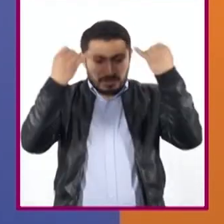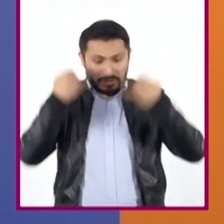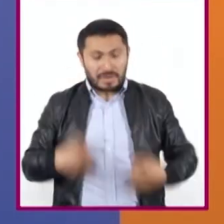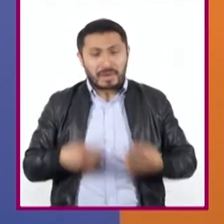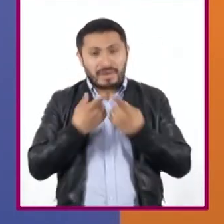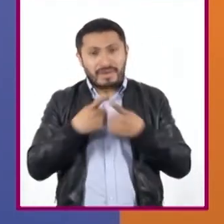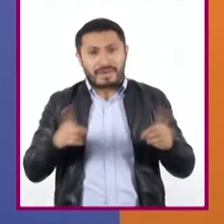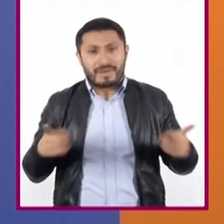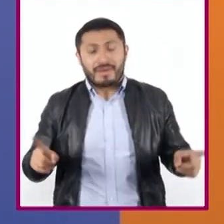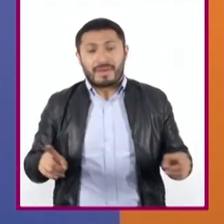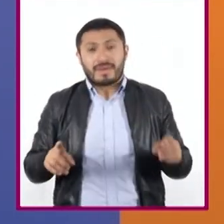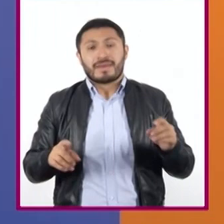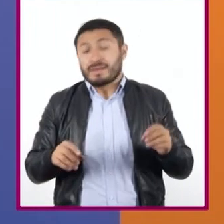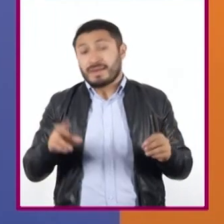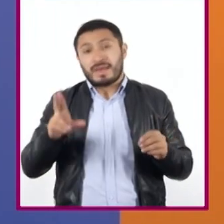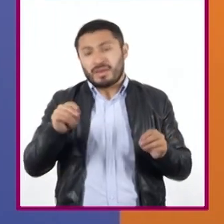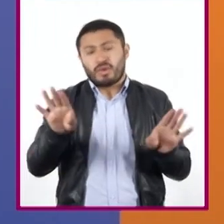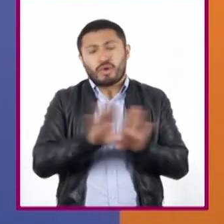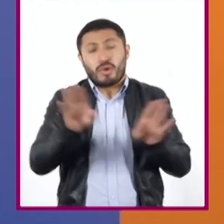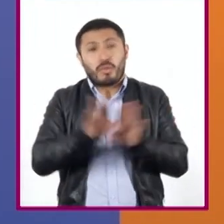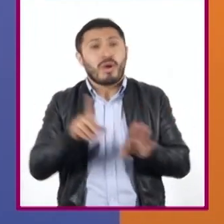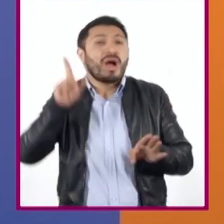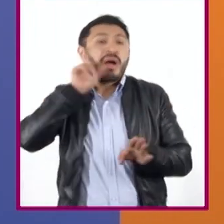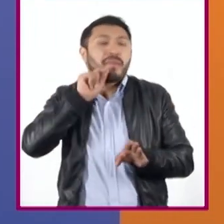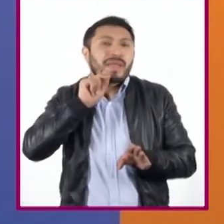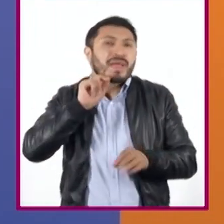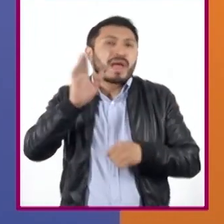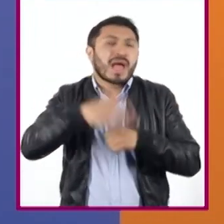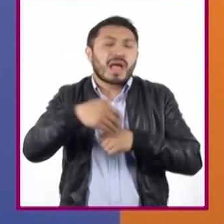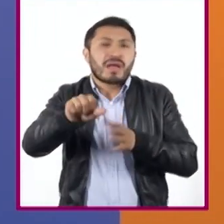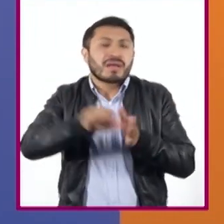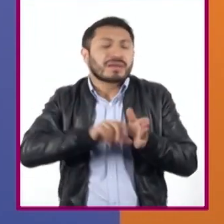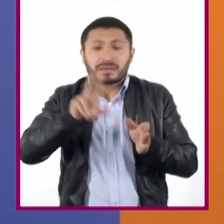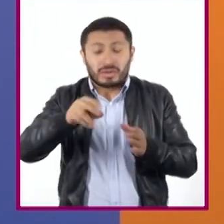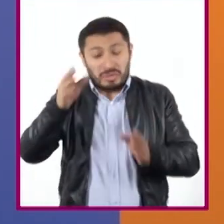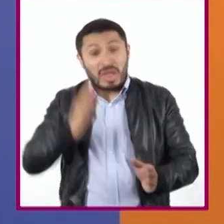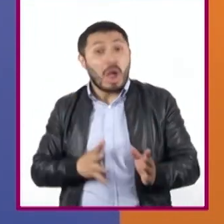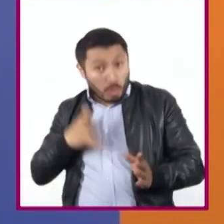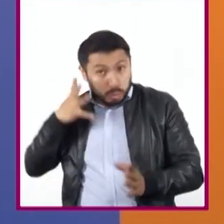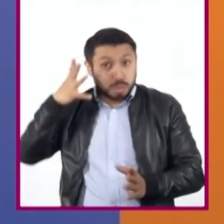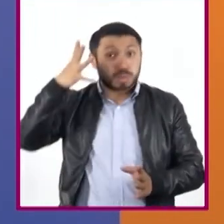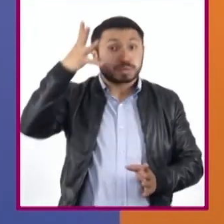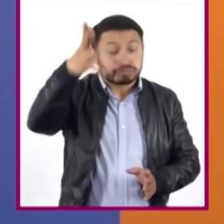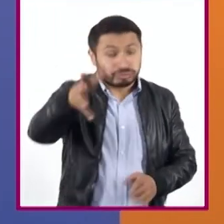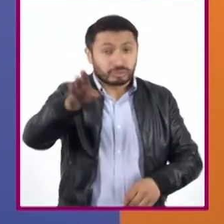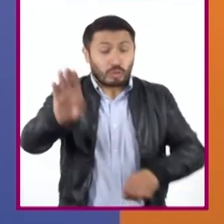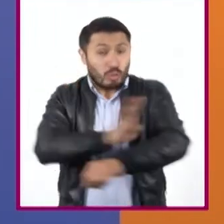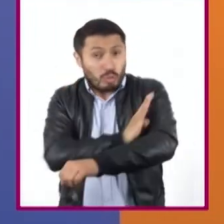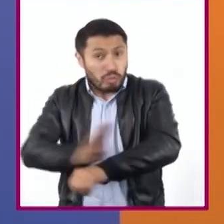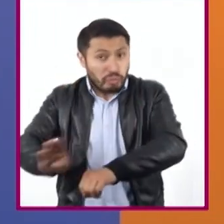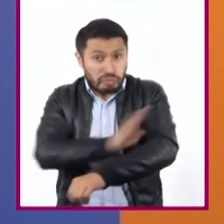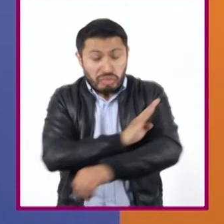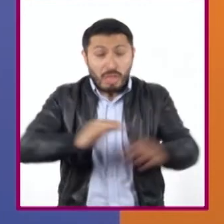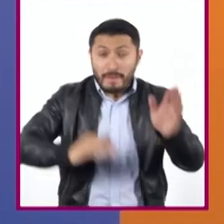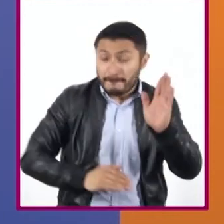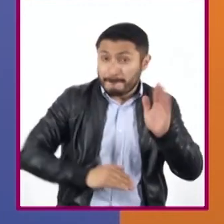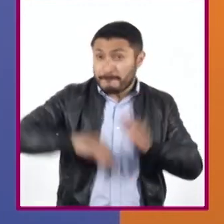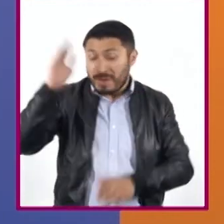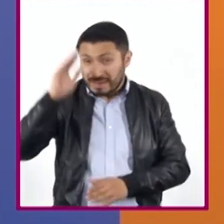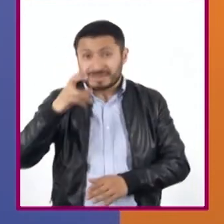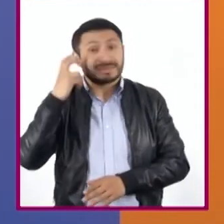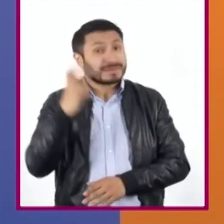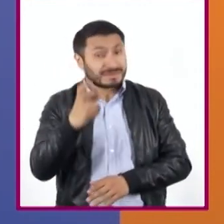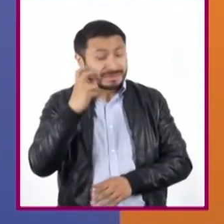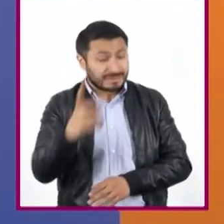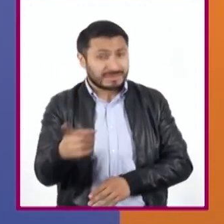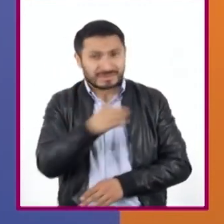solo viéndolo a corto plazo, sino quizá en un futuro que le convenga más. Para ello,